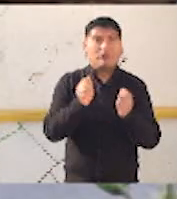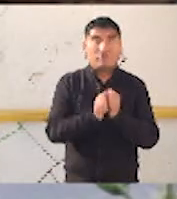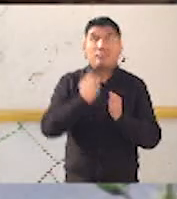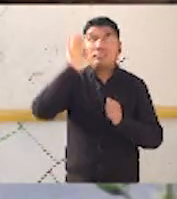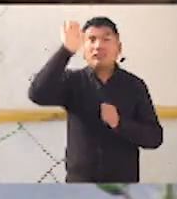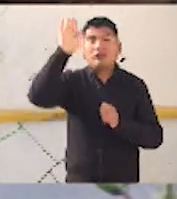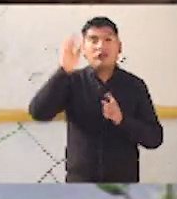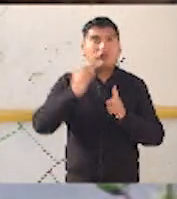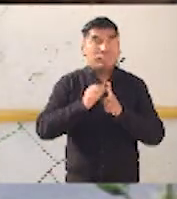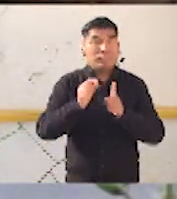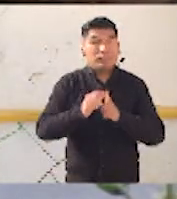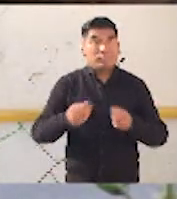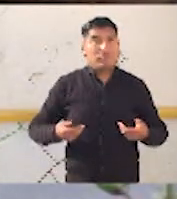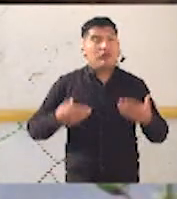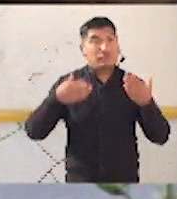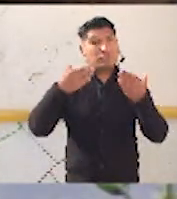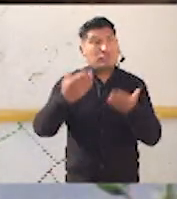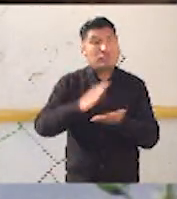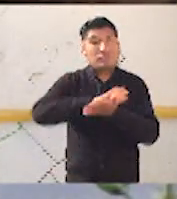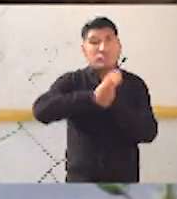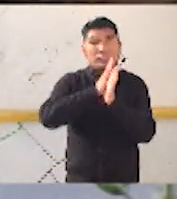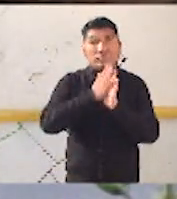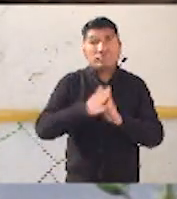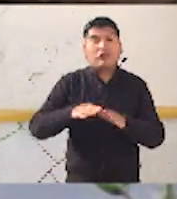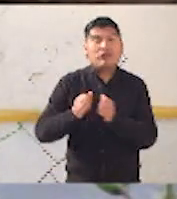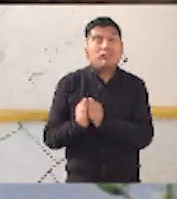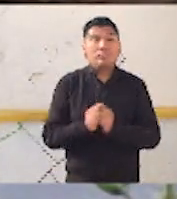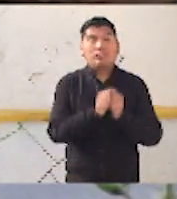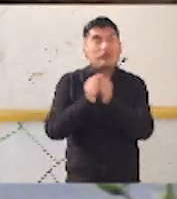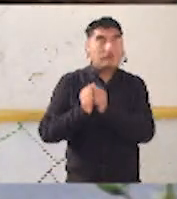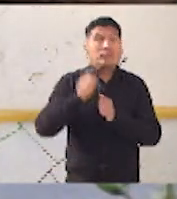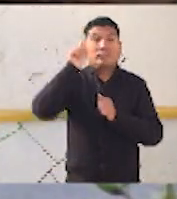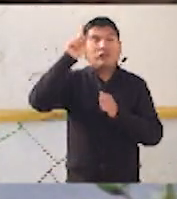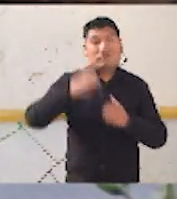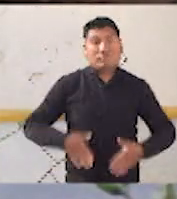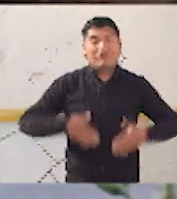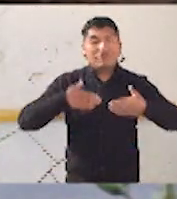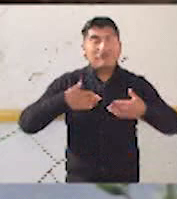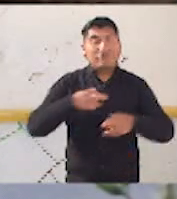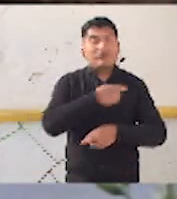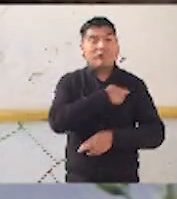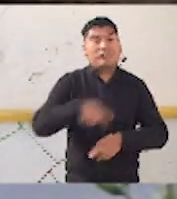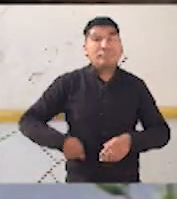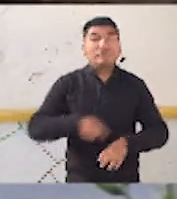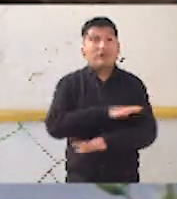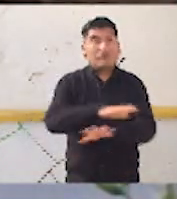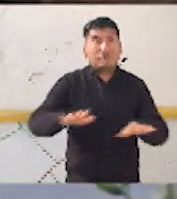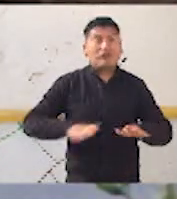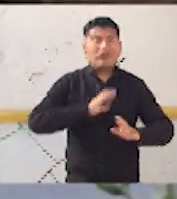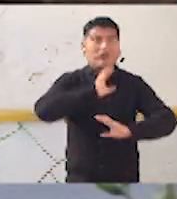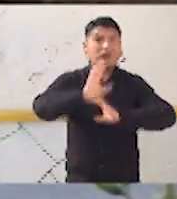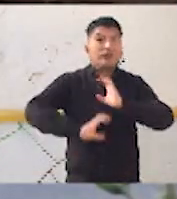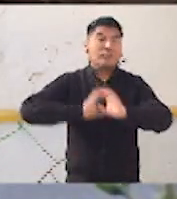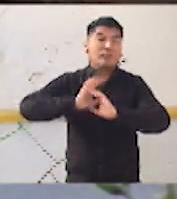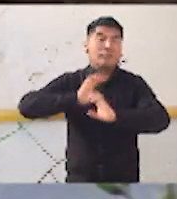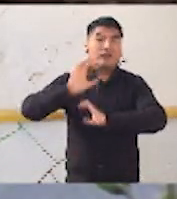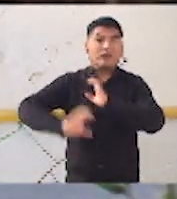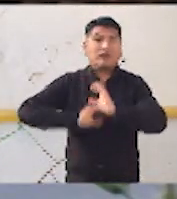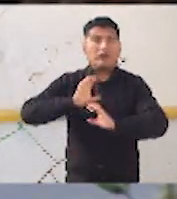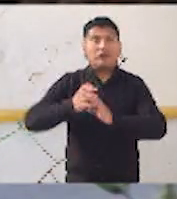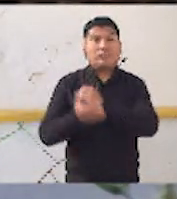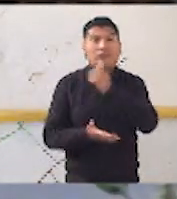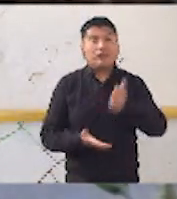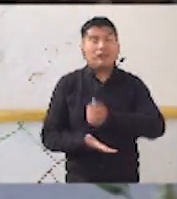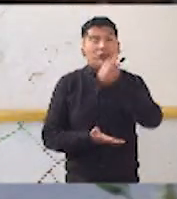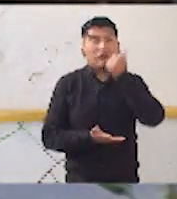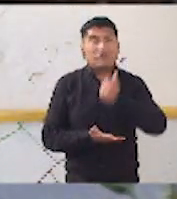a tu palabra, concédele la paz y la unidad. Tú que vives y reinas por los siglos de los siglos.